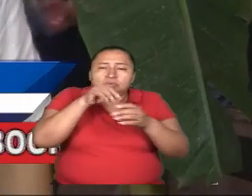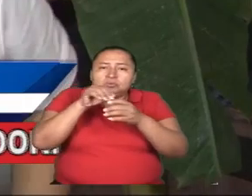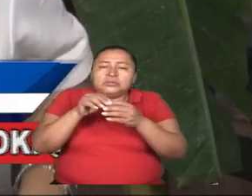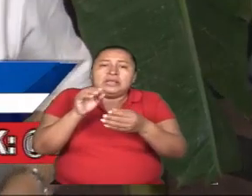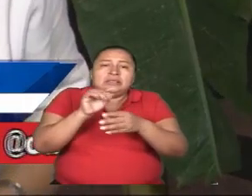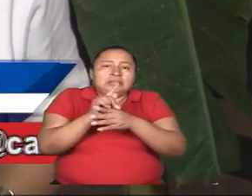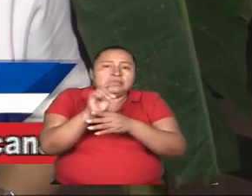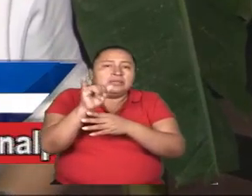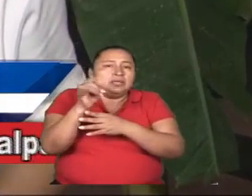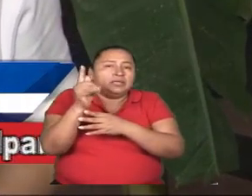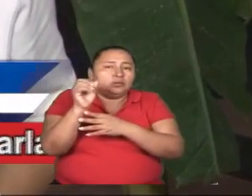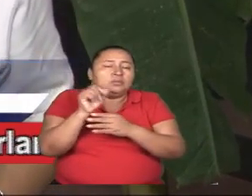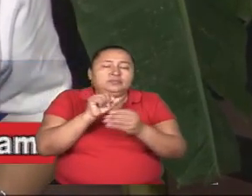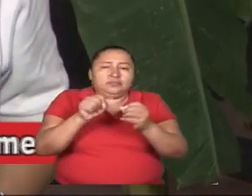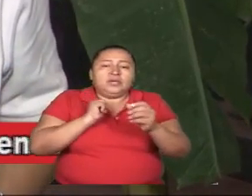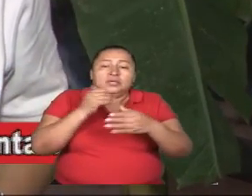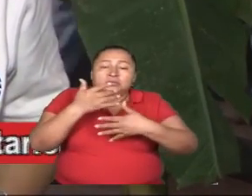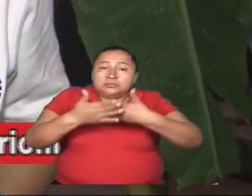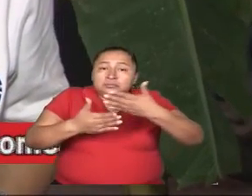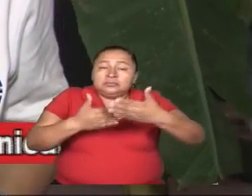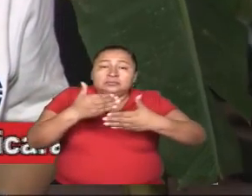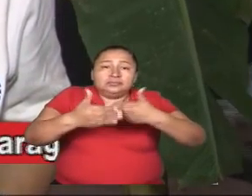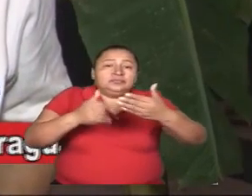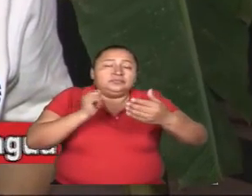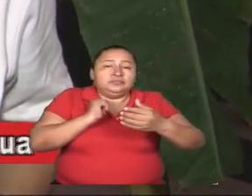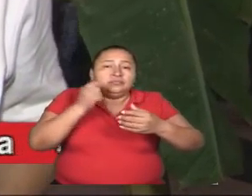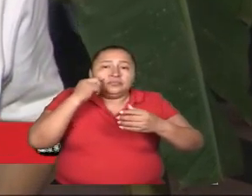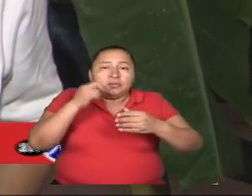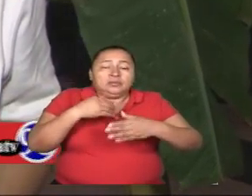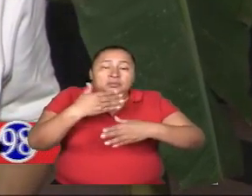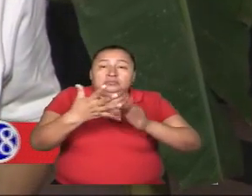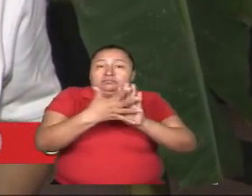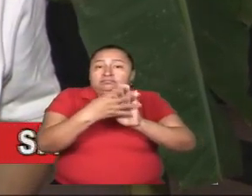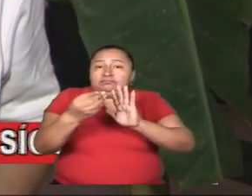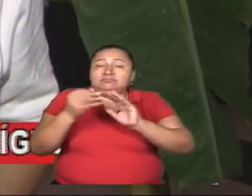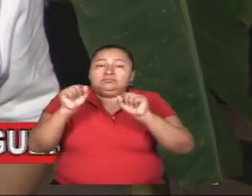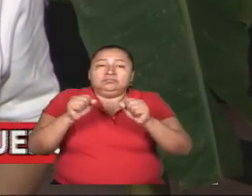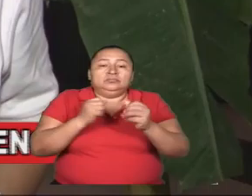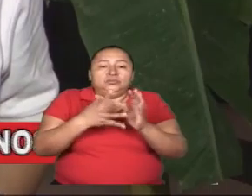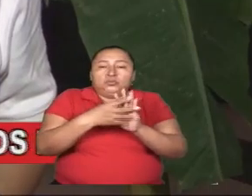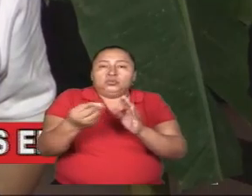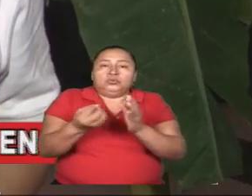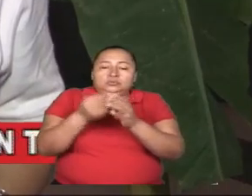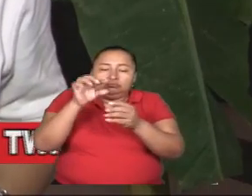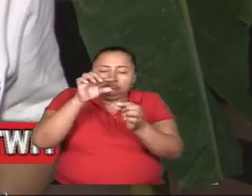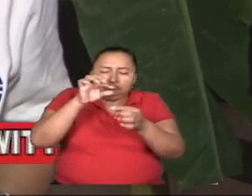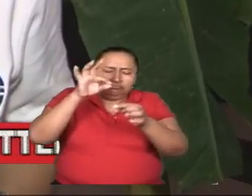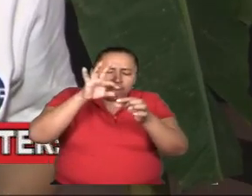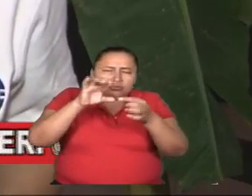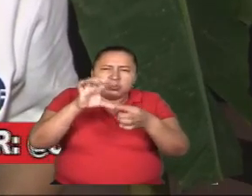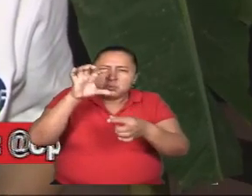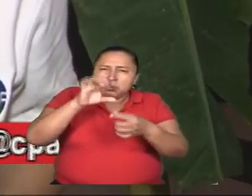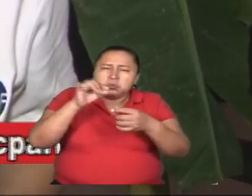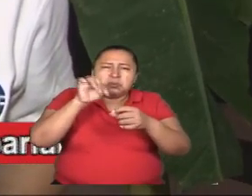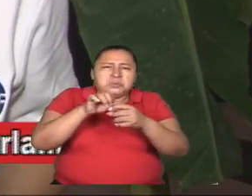tejidos. Y aquí es los procesos para multiplicar las plantas in vitro. Después